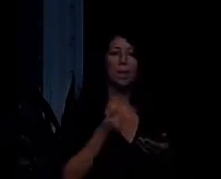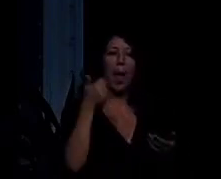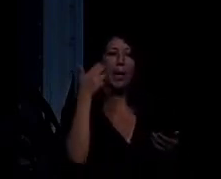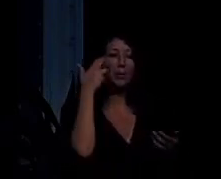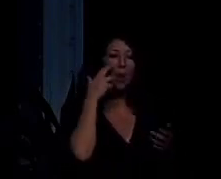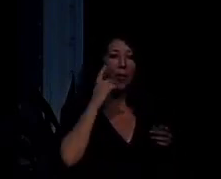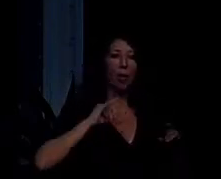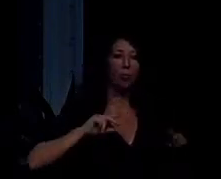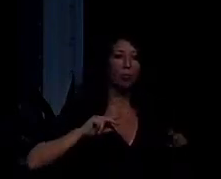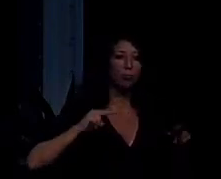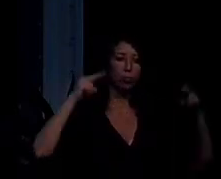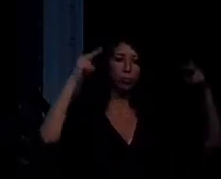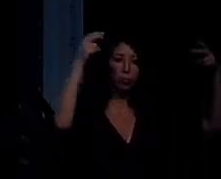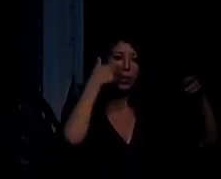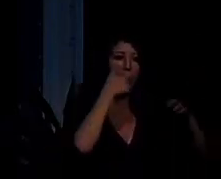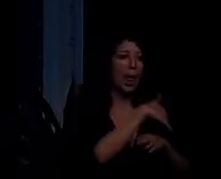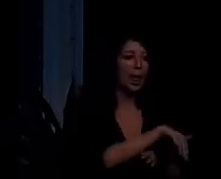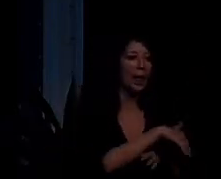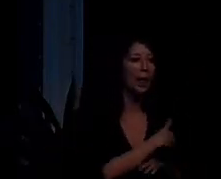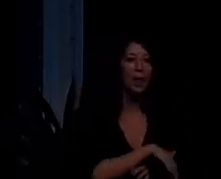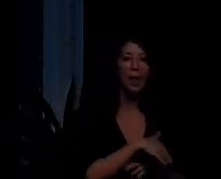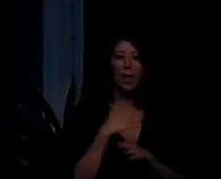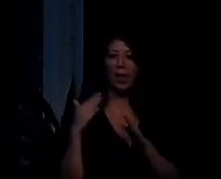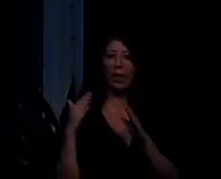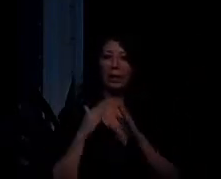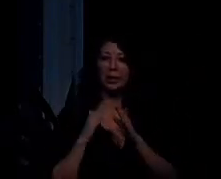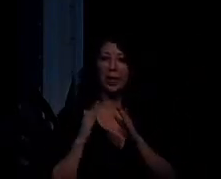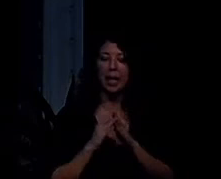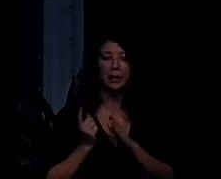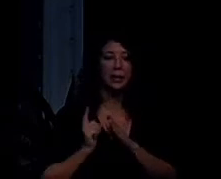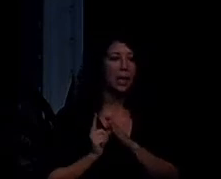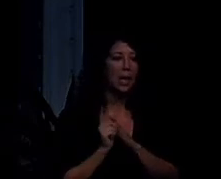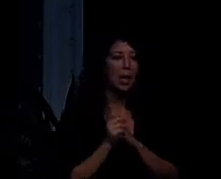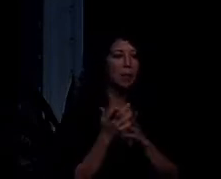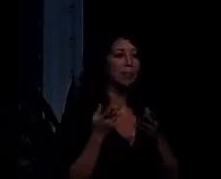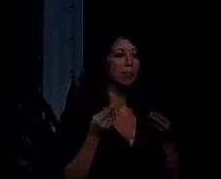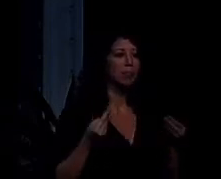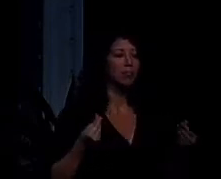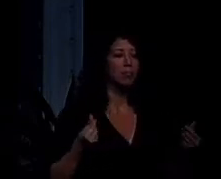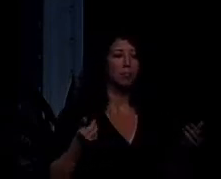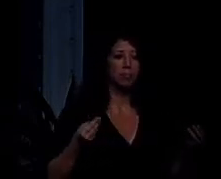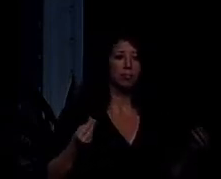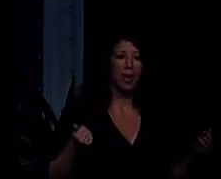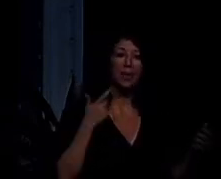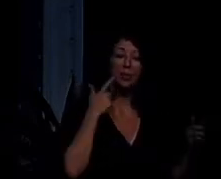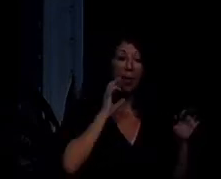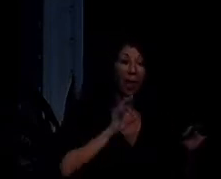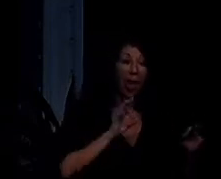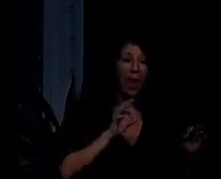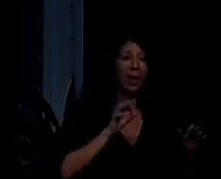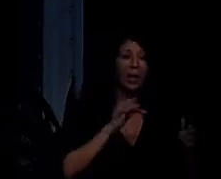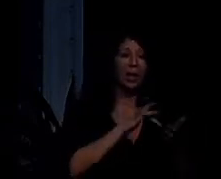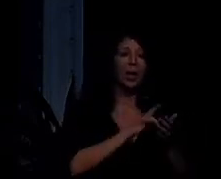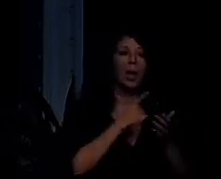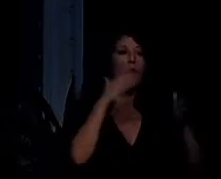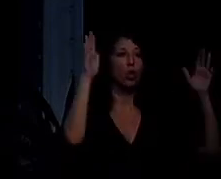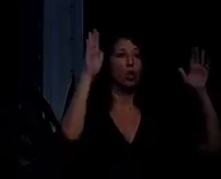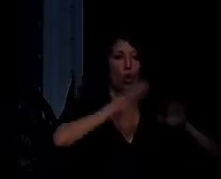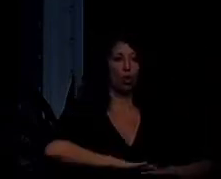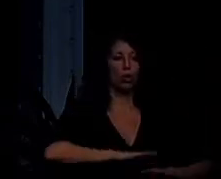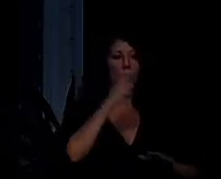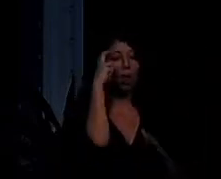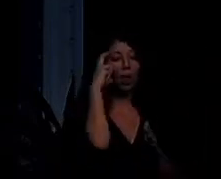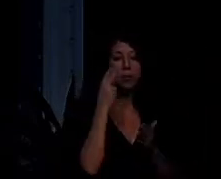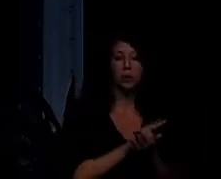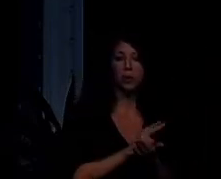más miedos por la calle, en casa, y sobre todo por las noches, el no poder